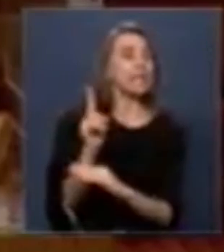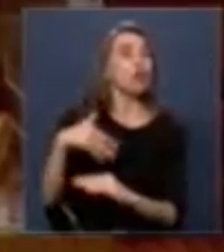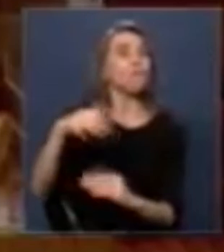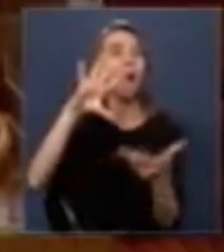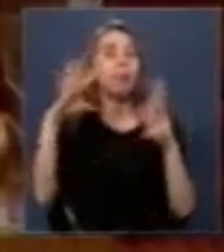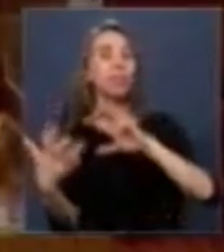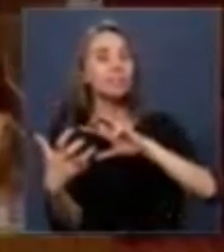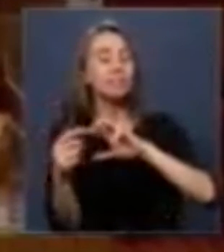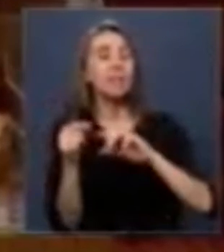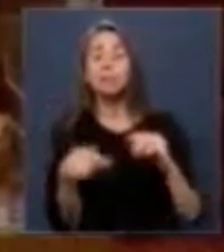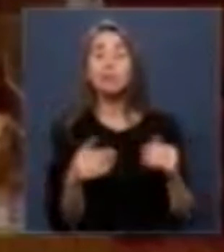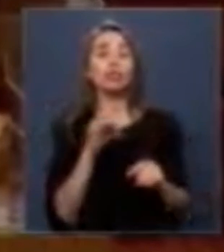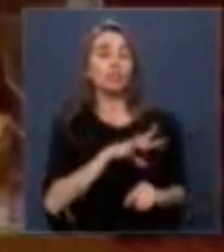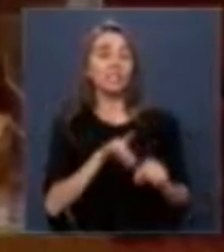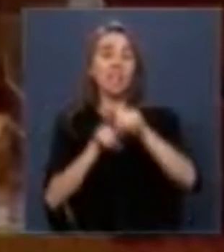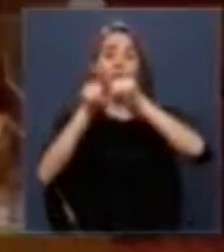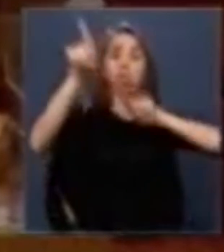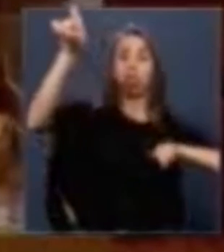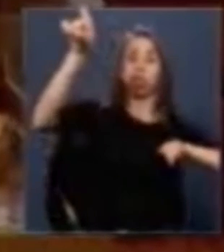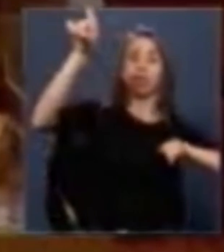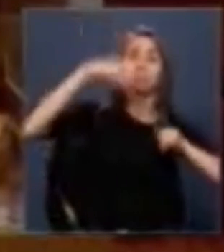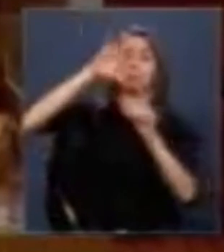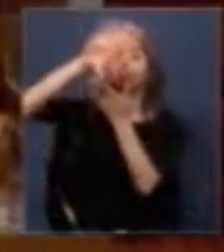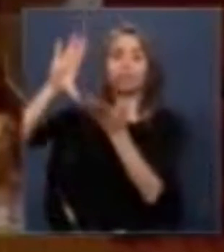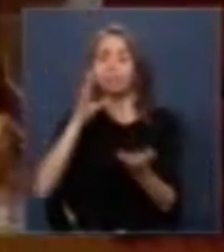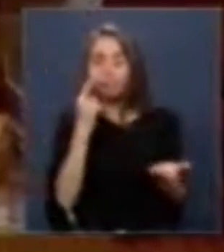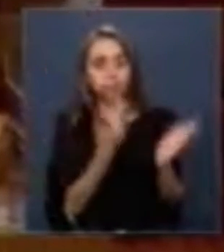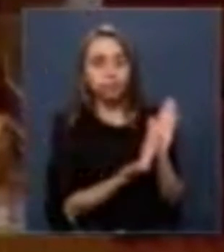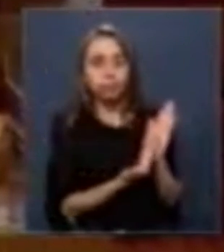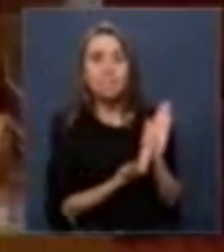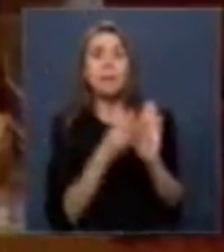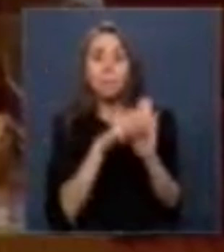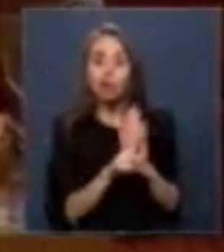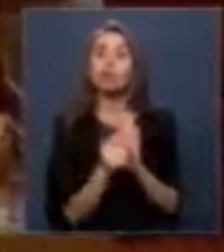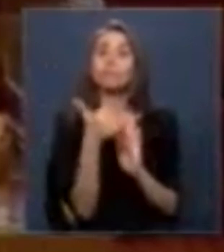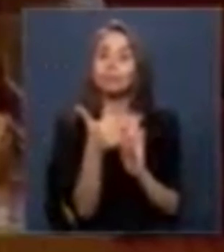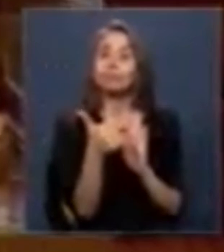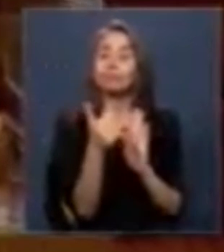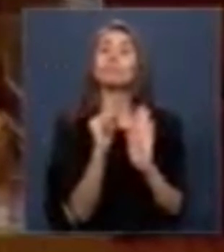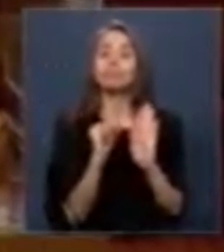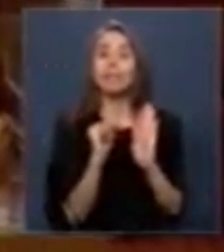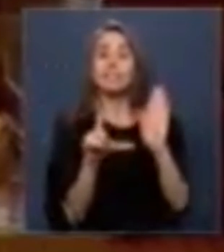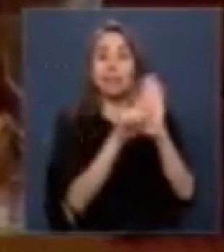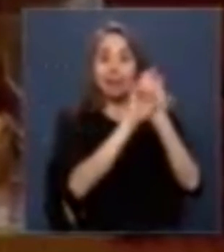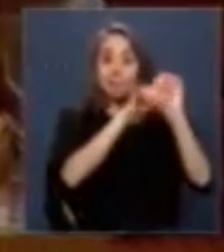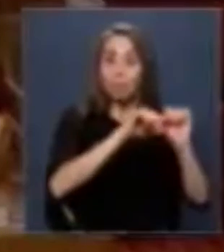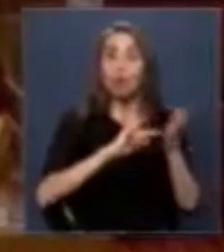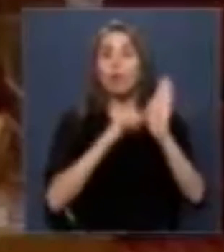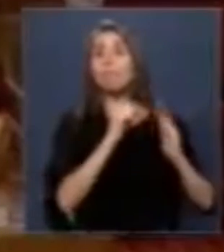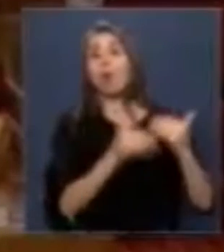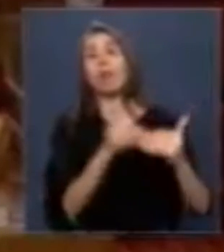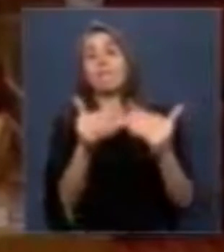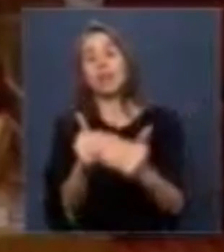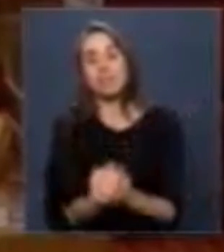la que estamos a años luz y que es precisamente este proyecto el idóneo para avanzar en ese sentido. En